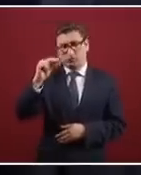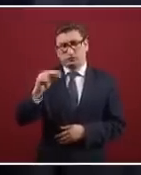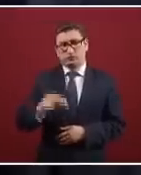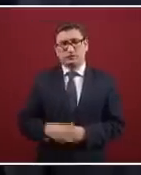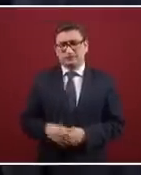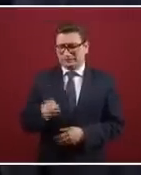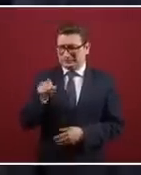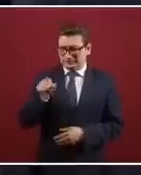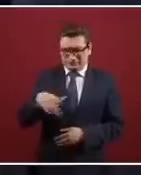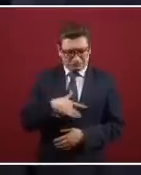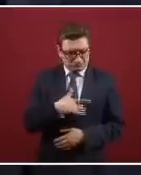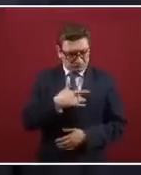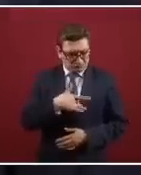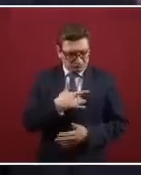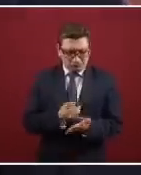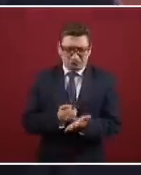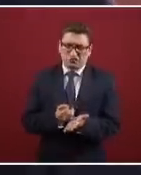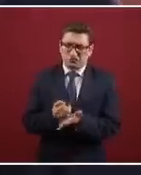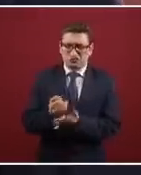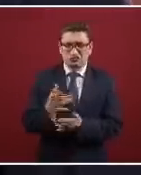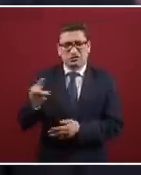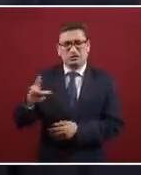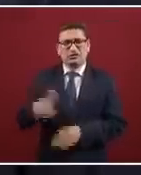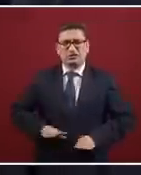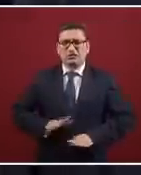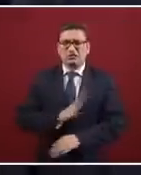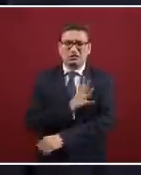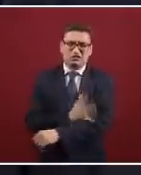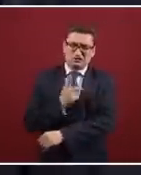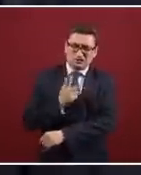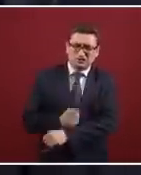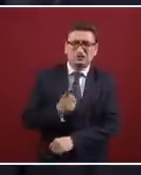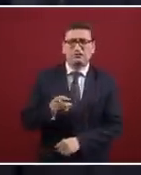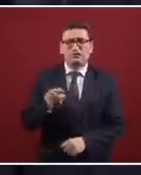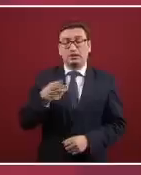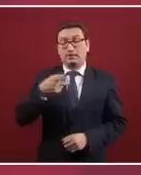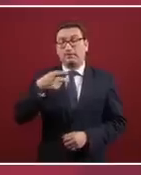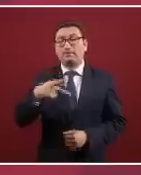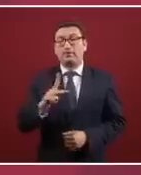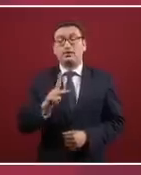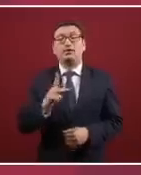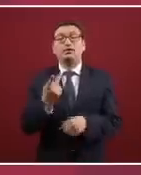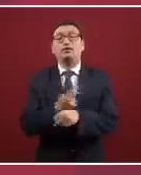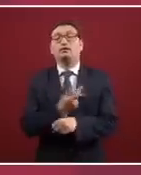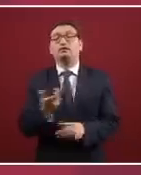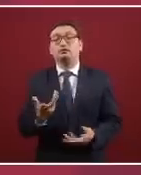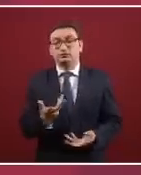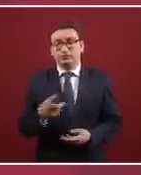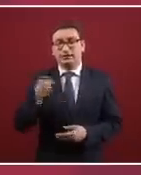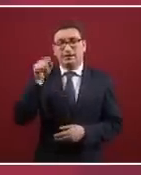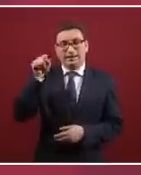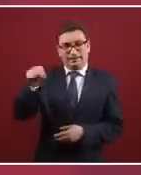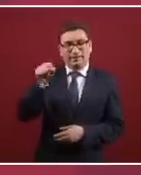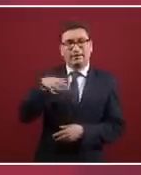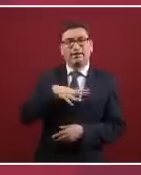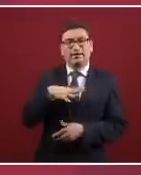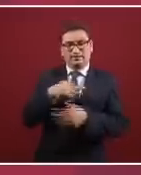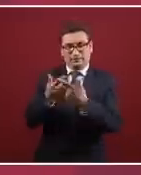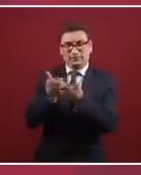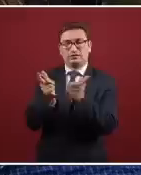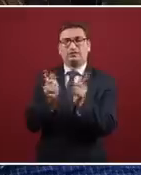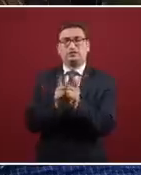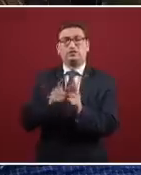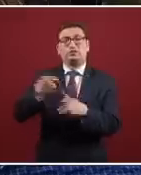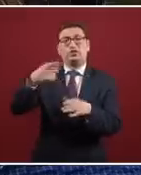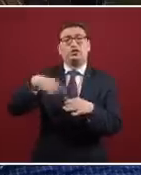con convicciones, honesta, pero había ahí un grupo que